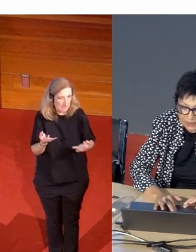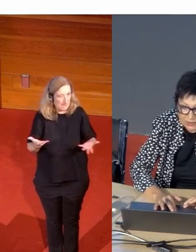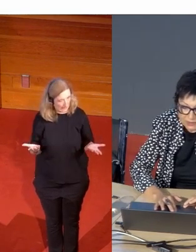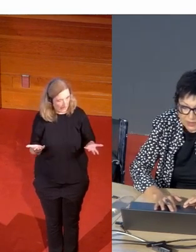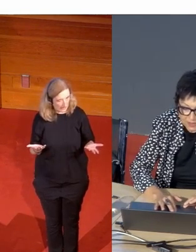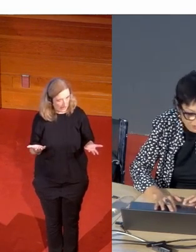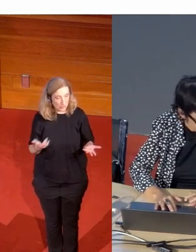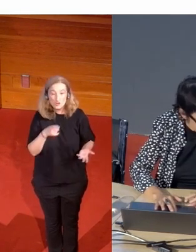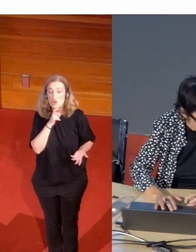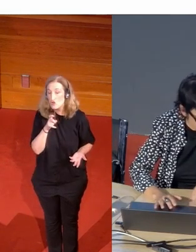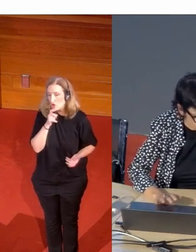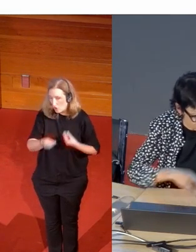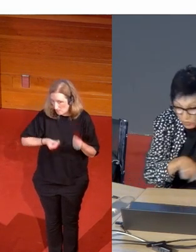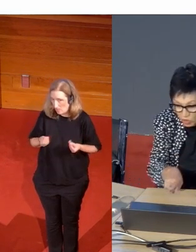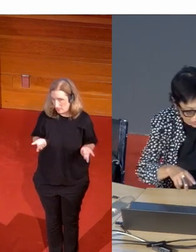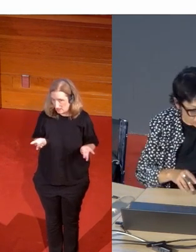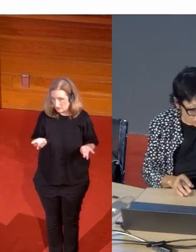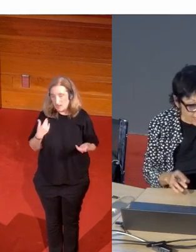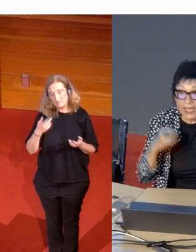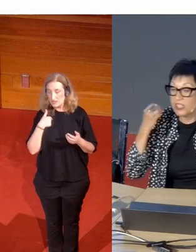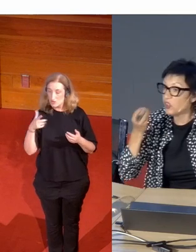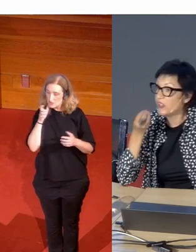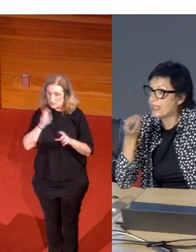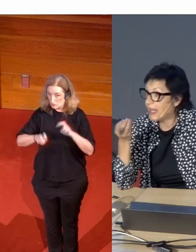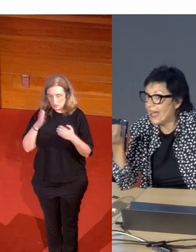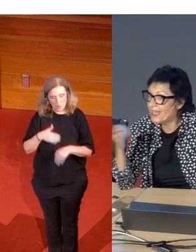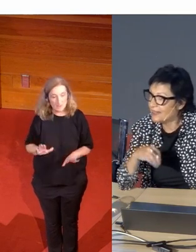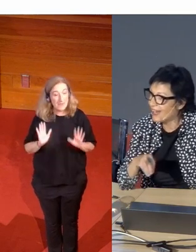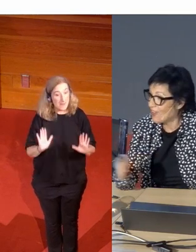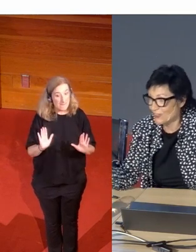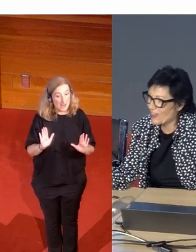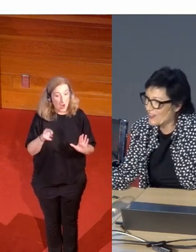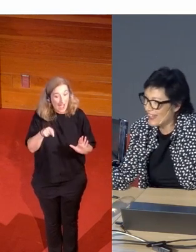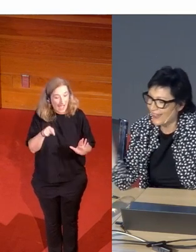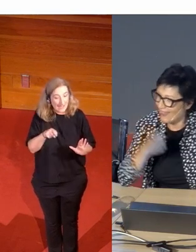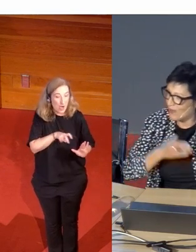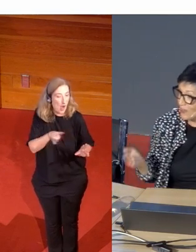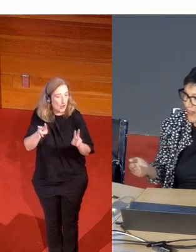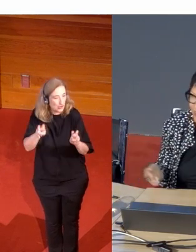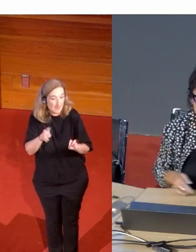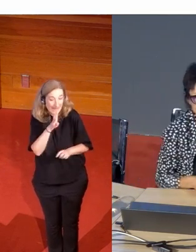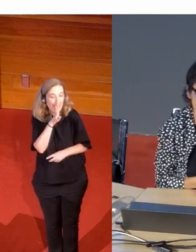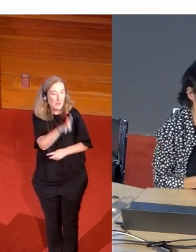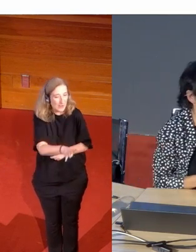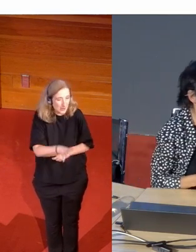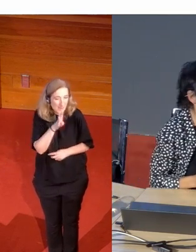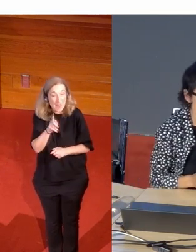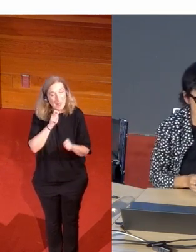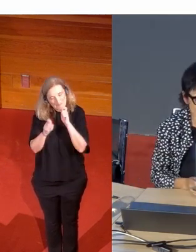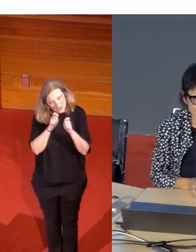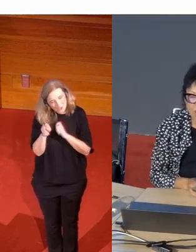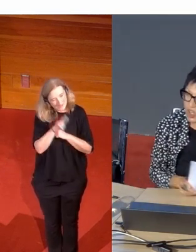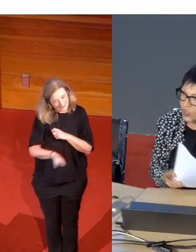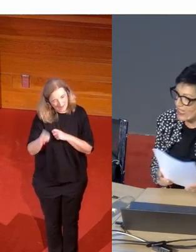eh A ver dónde está Ah bueno no los tengo entonces ahí entran otra cosa que cada 4 años los periodistas